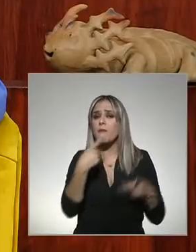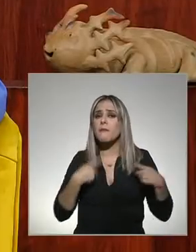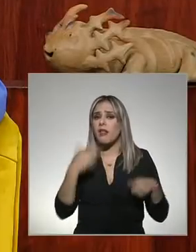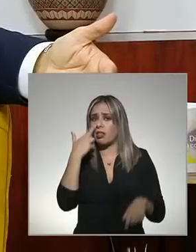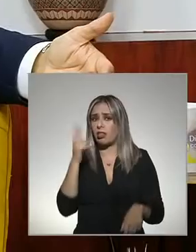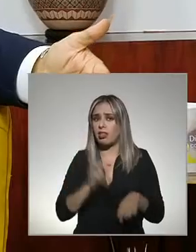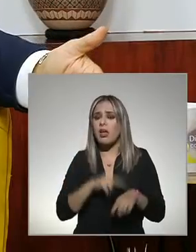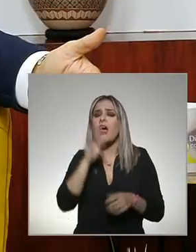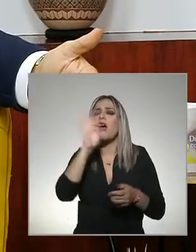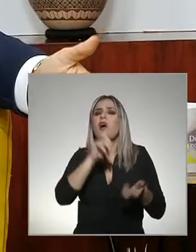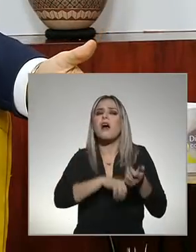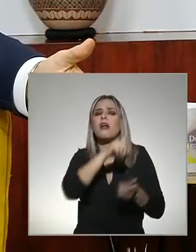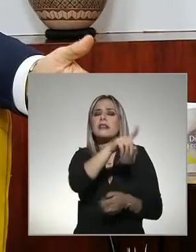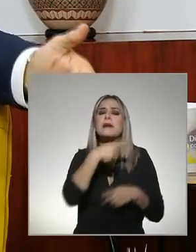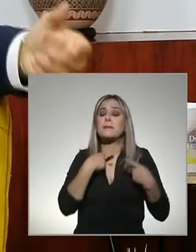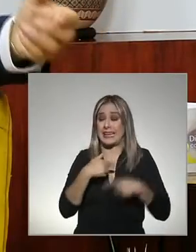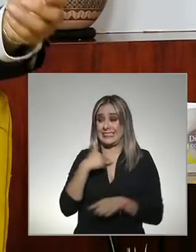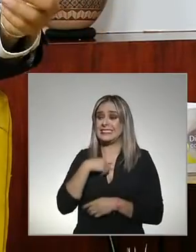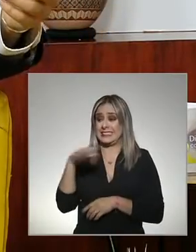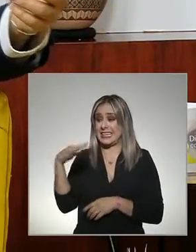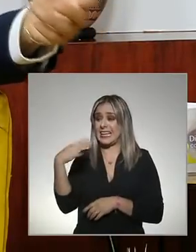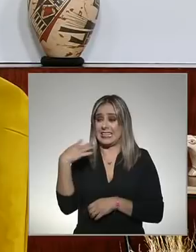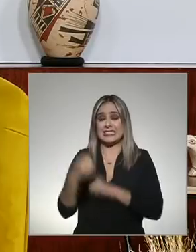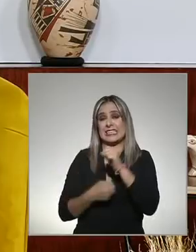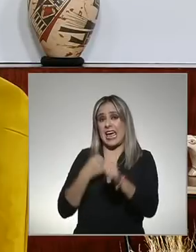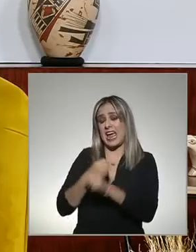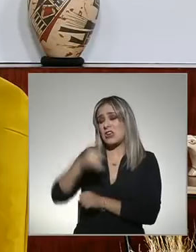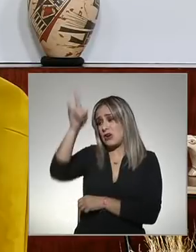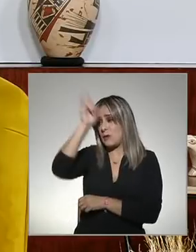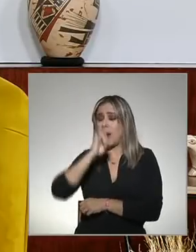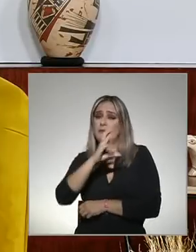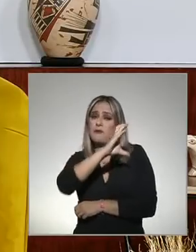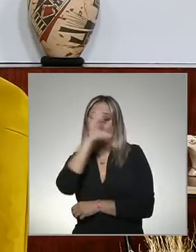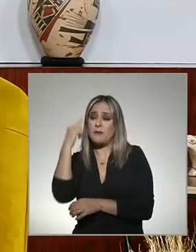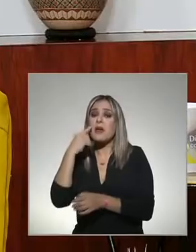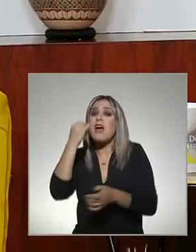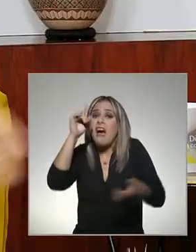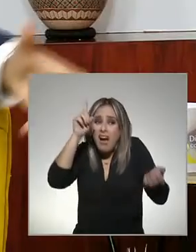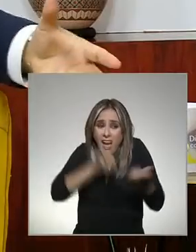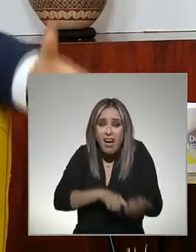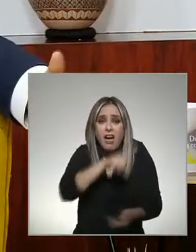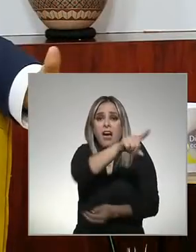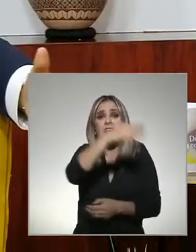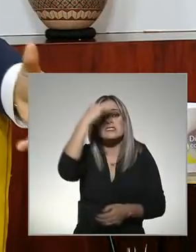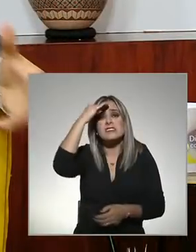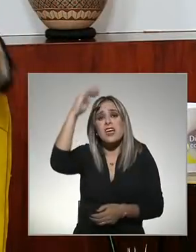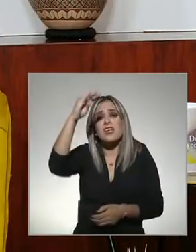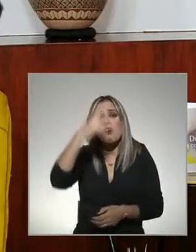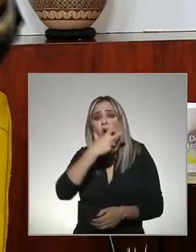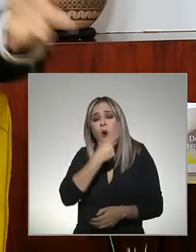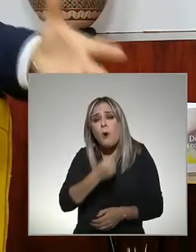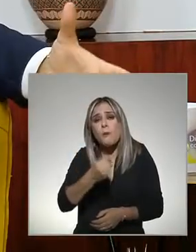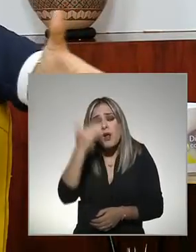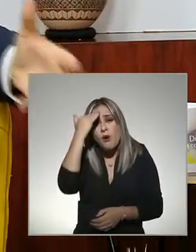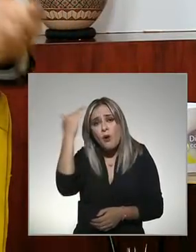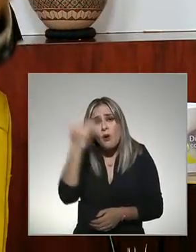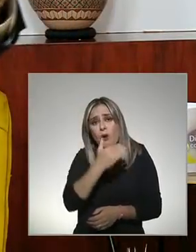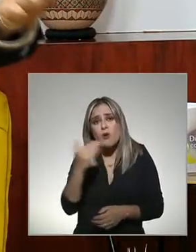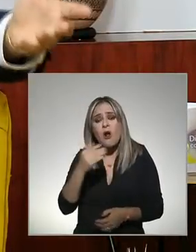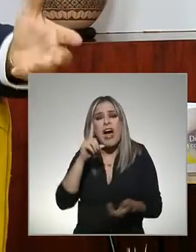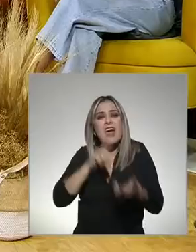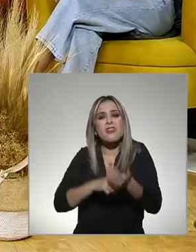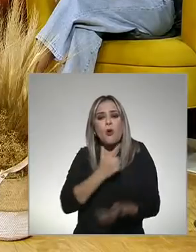que tiene 14 años con un perfil de un chavo muy guapo y resulta que es un señor horroroso,